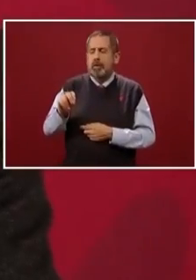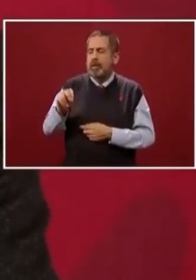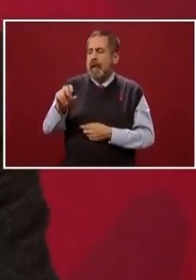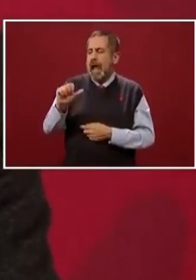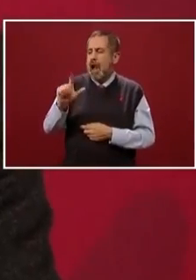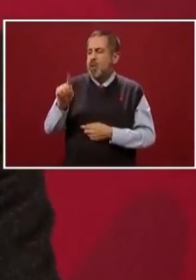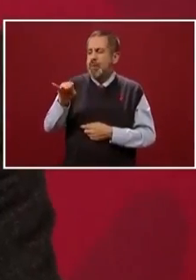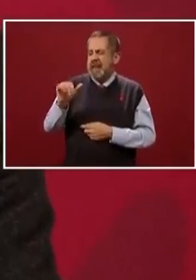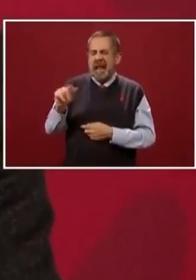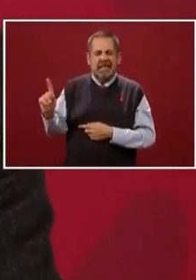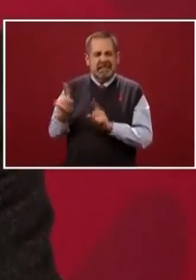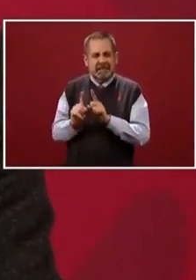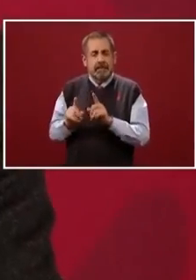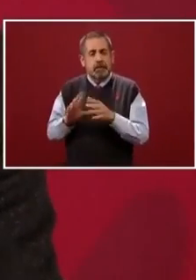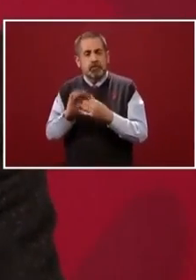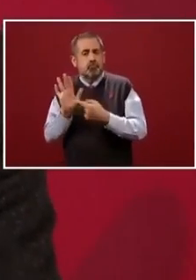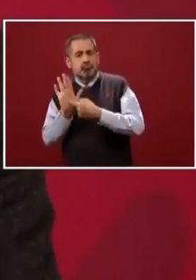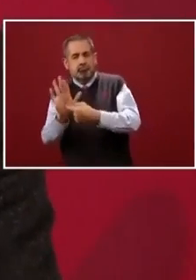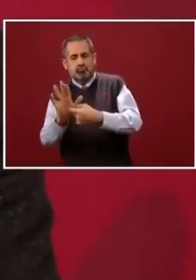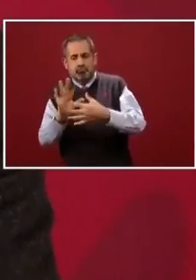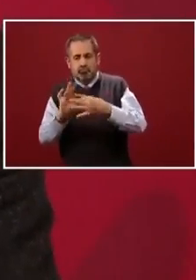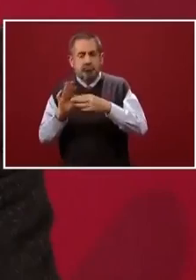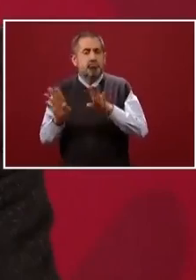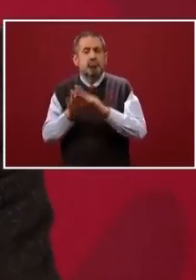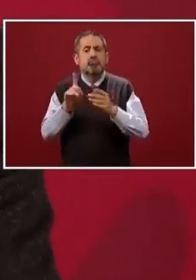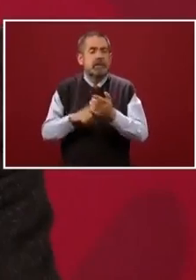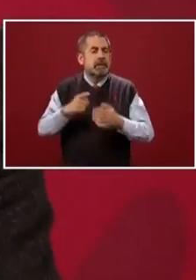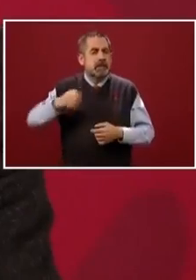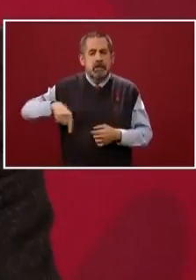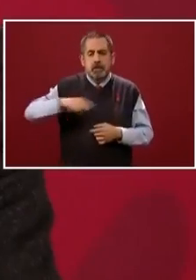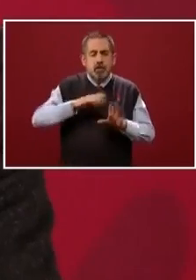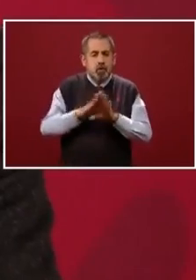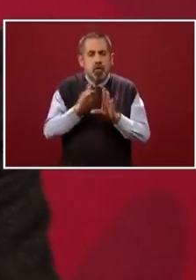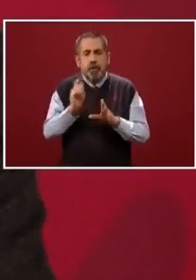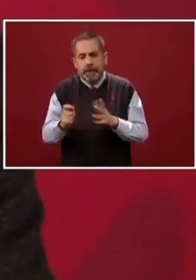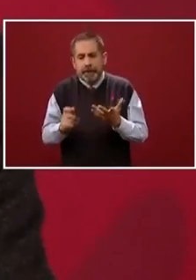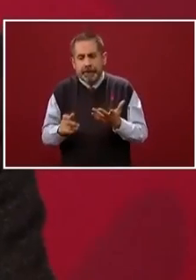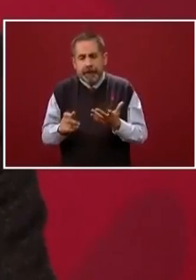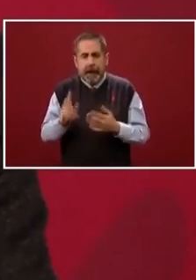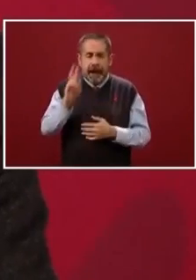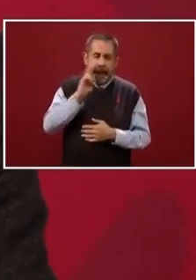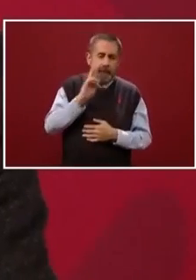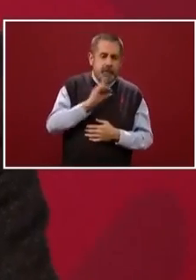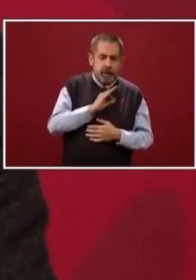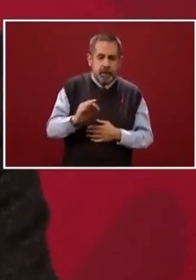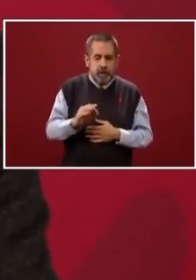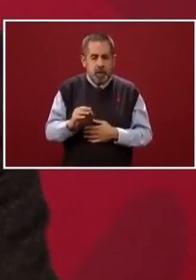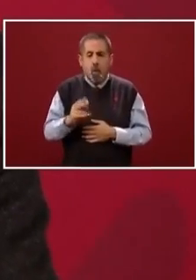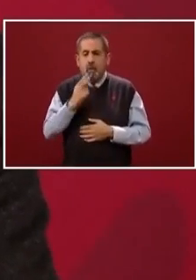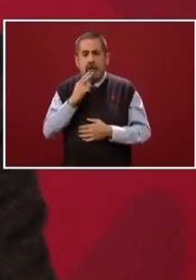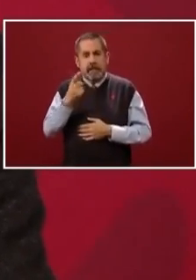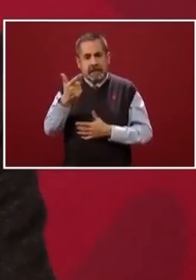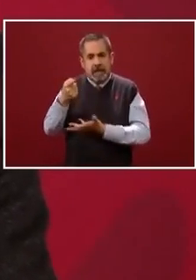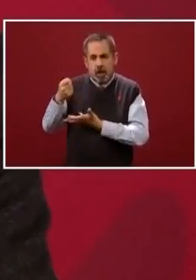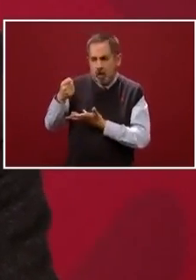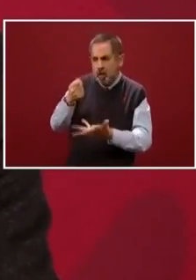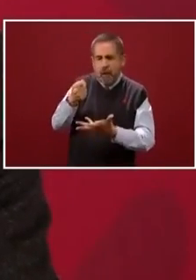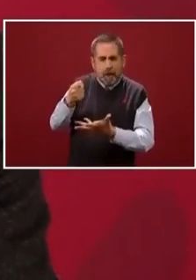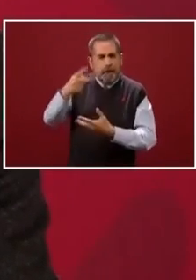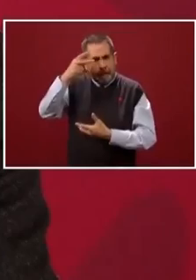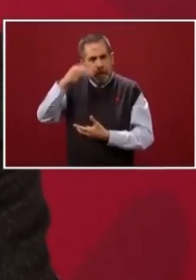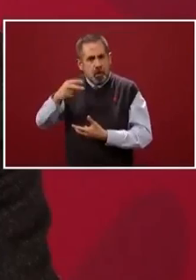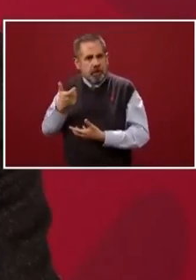doctor Alomía, mostramos cómo hemos estado teniendo la posibilidad de utilizar recursos